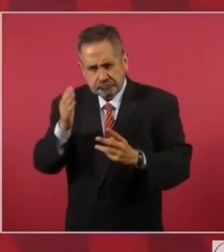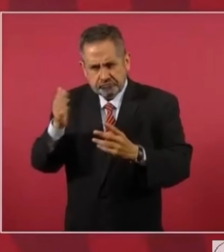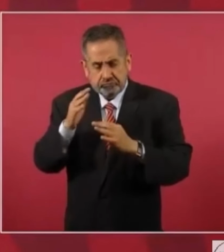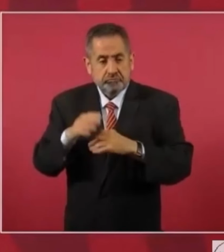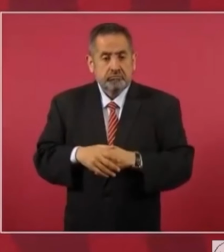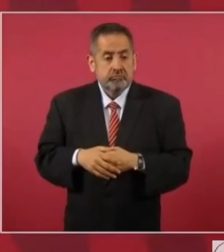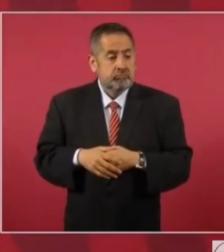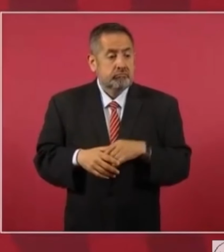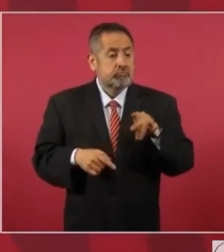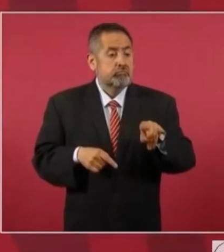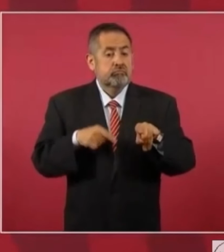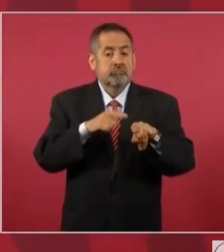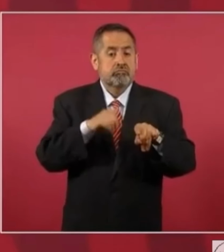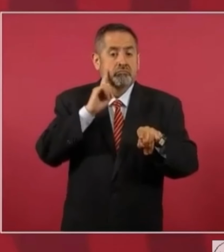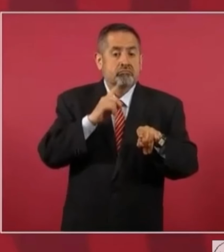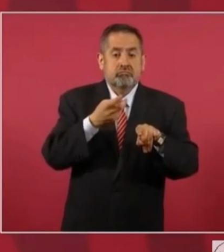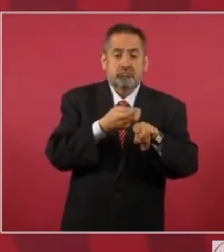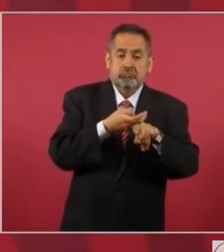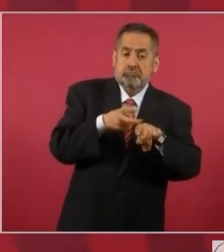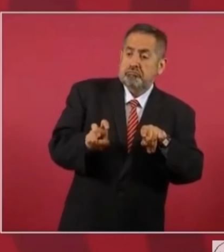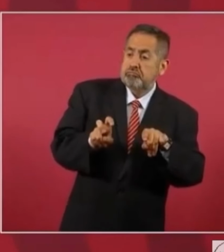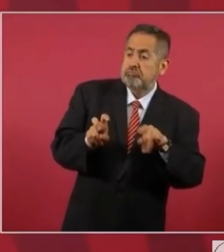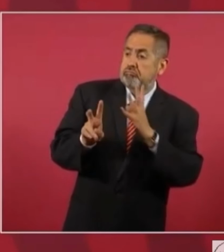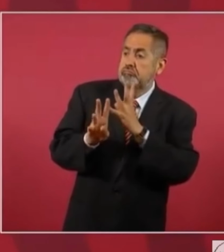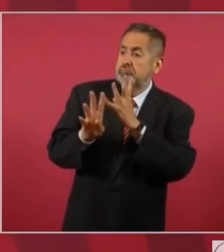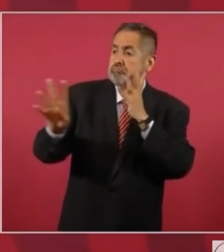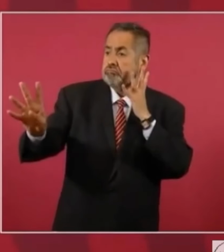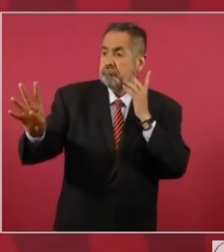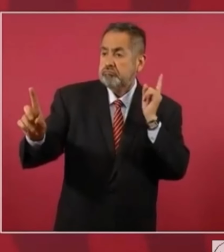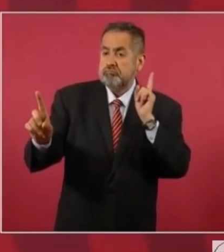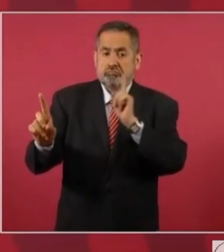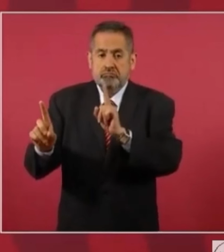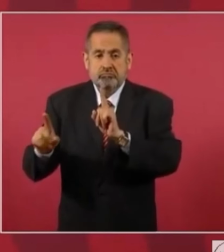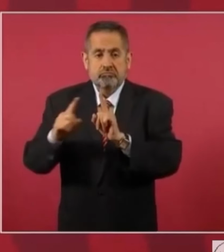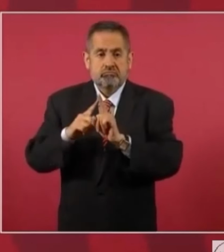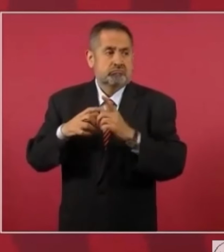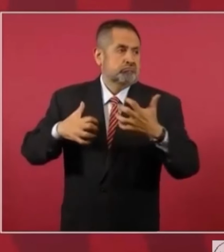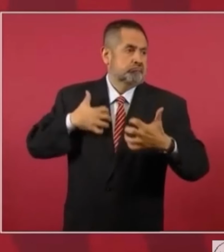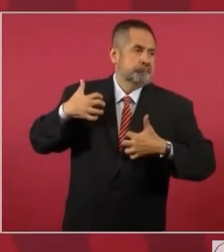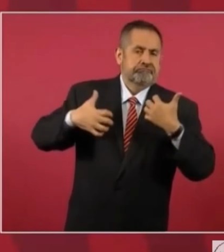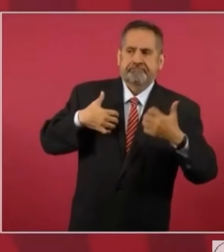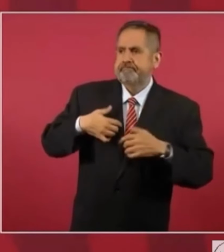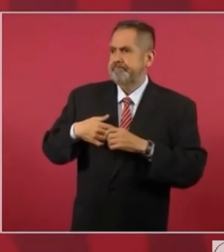Pero ella, desde que llegaba a hacer la cola, ya iba enojada,